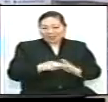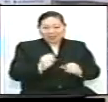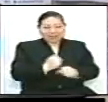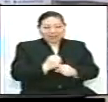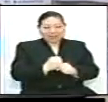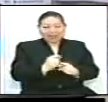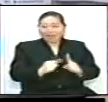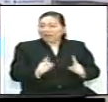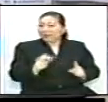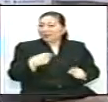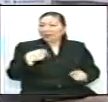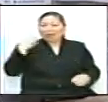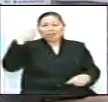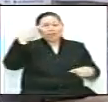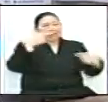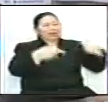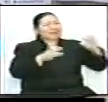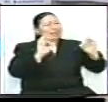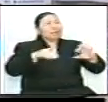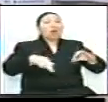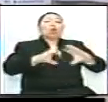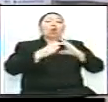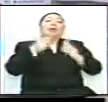Congreso, de los que nos acusan todos los días.